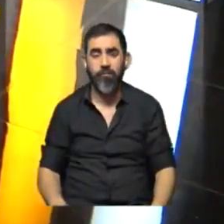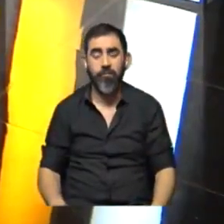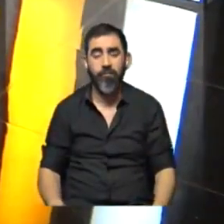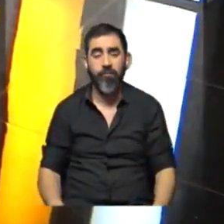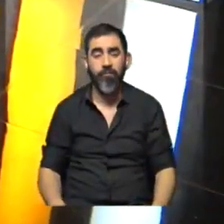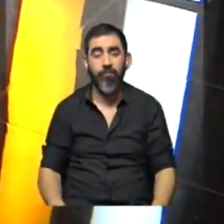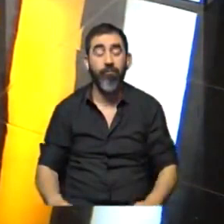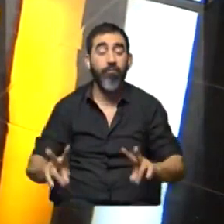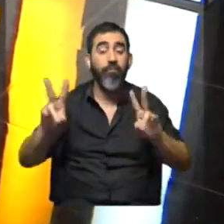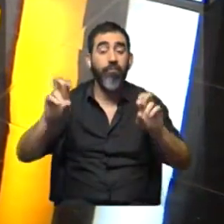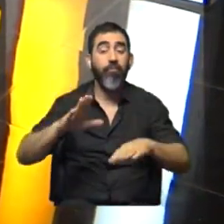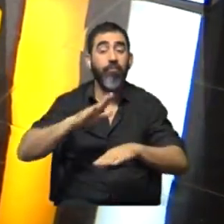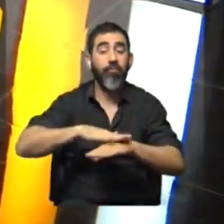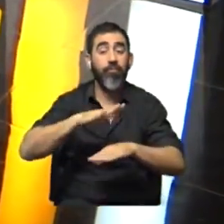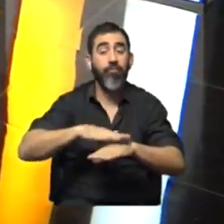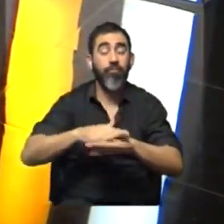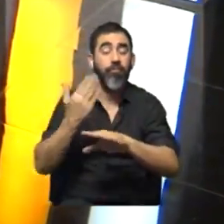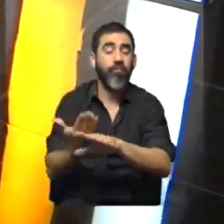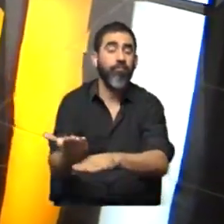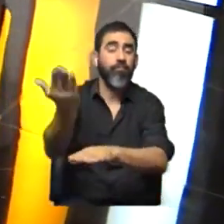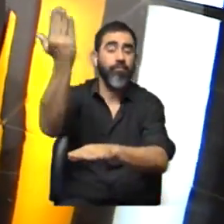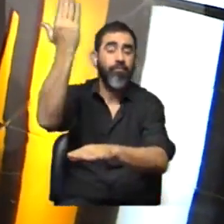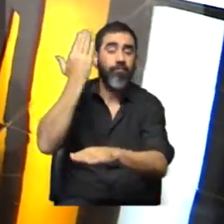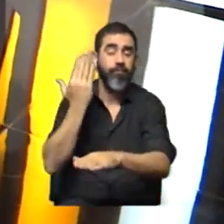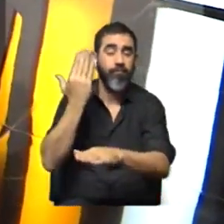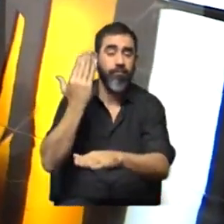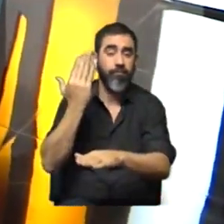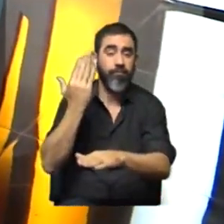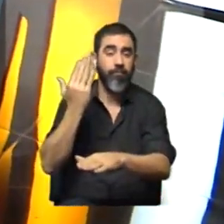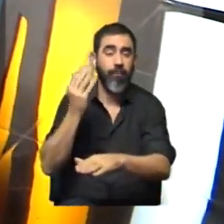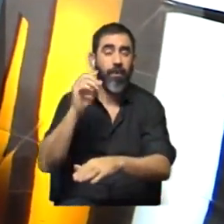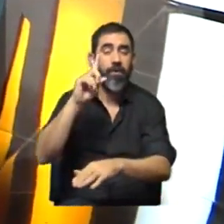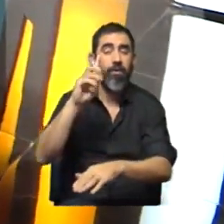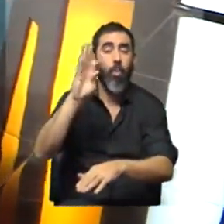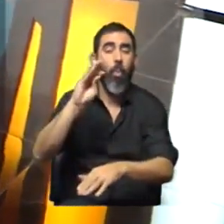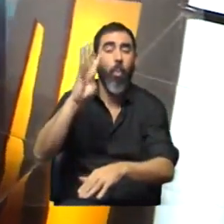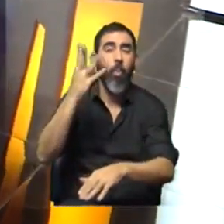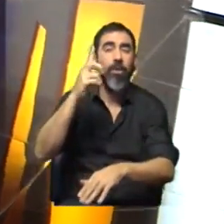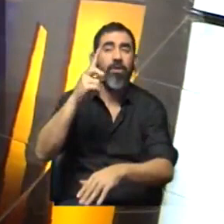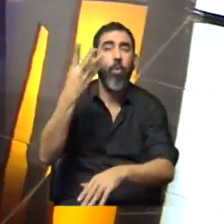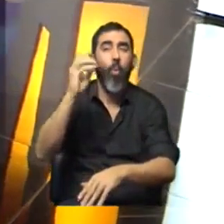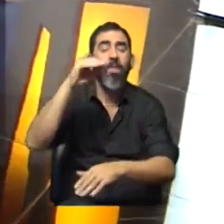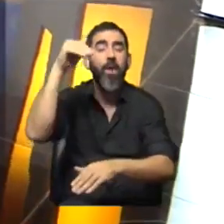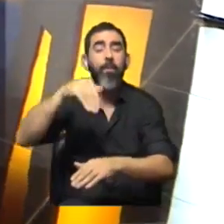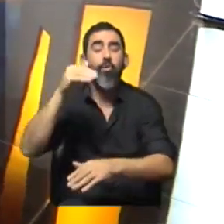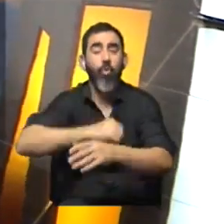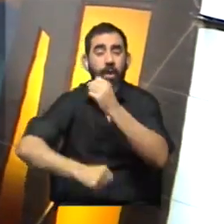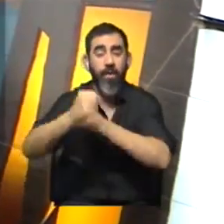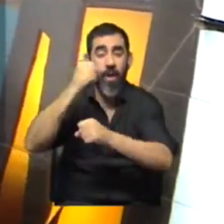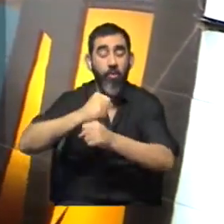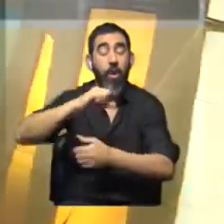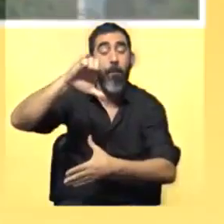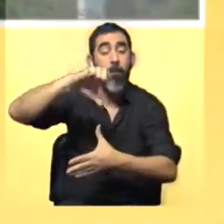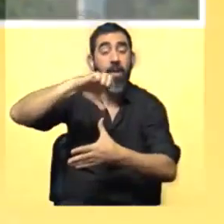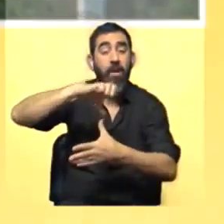relacionado a un momento del pasado geológico de hace aproximadamente unos 140 millones de años atrás, cuando América del Sur y